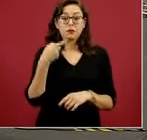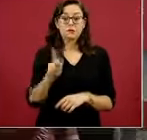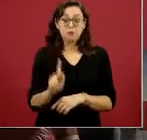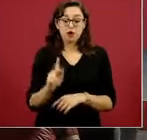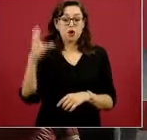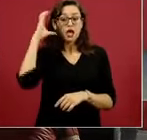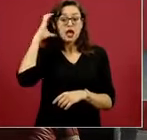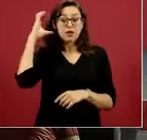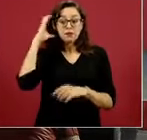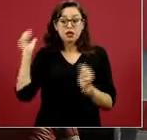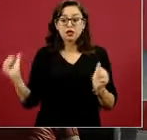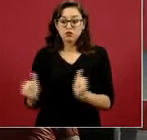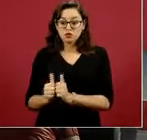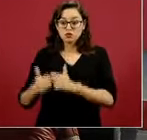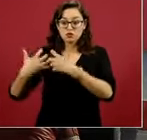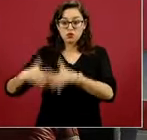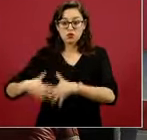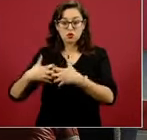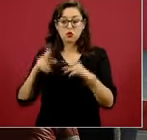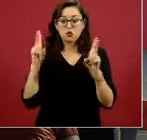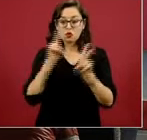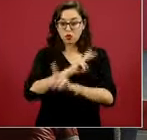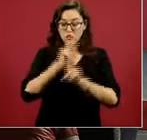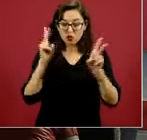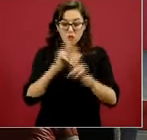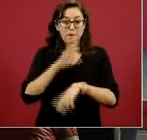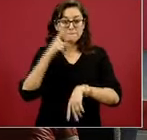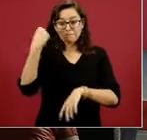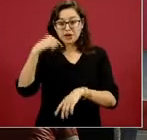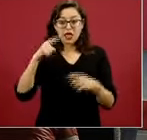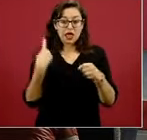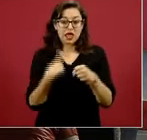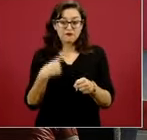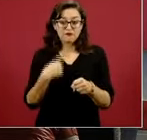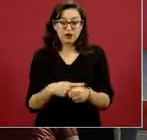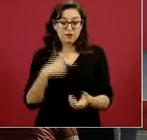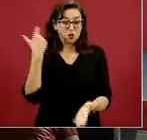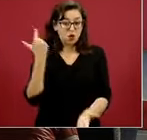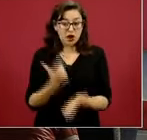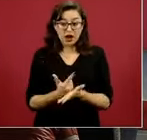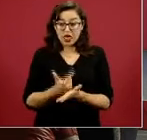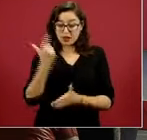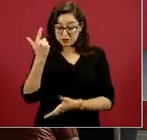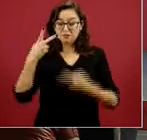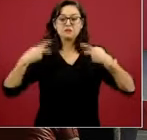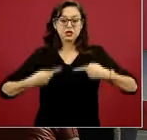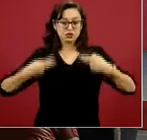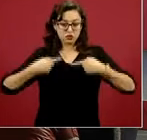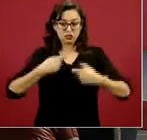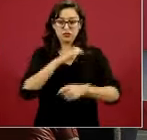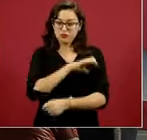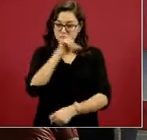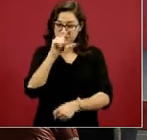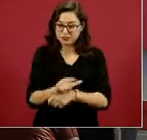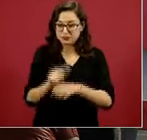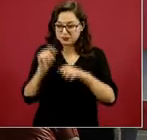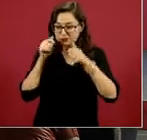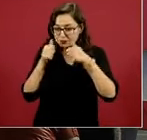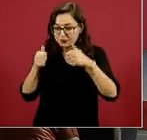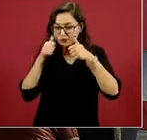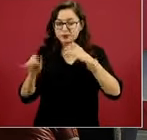es decir, son camas que cuentan con todo un equipo, tanto de recursos humanos como equipo médico, para la atención